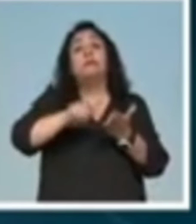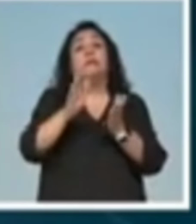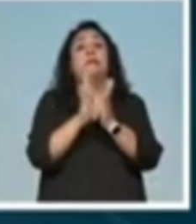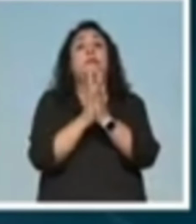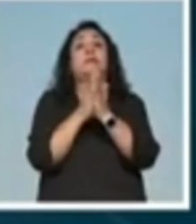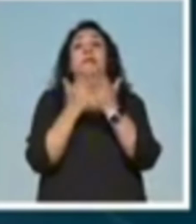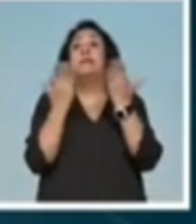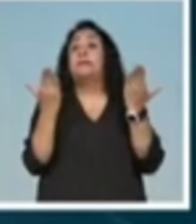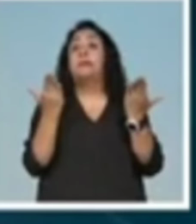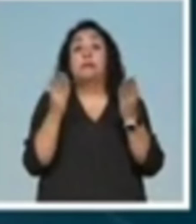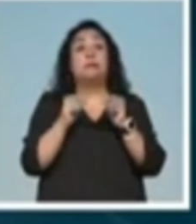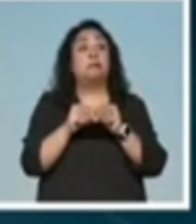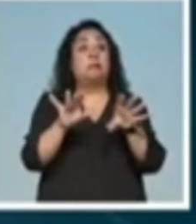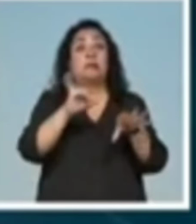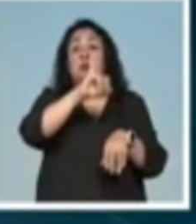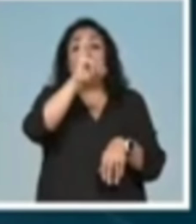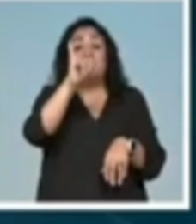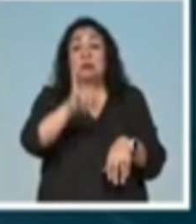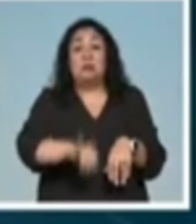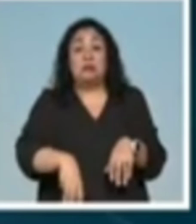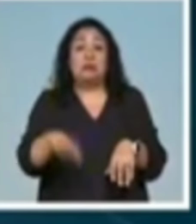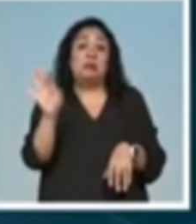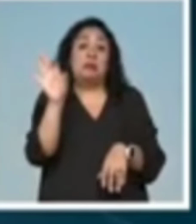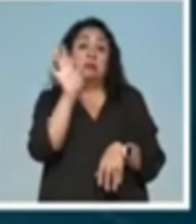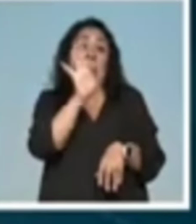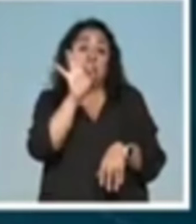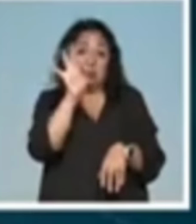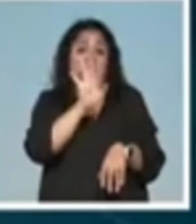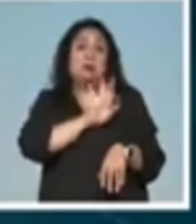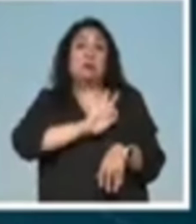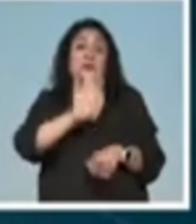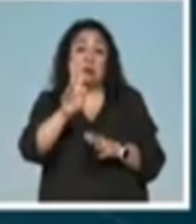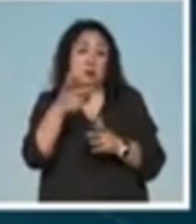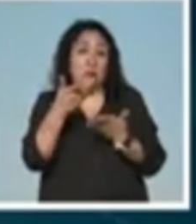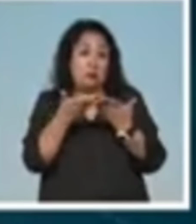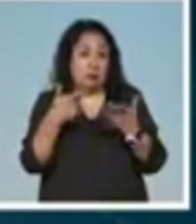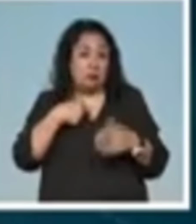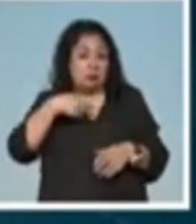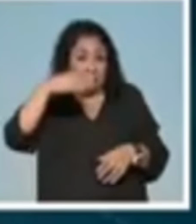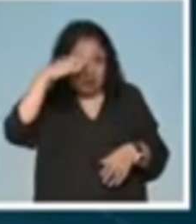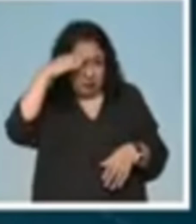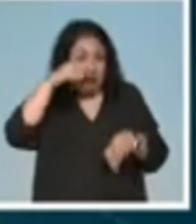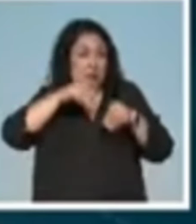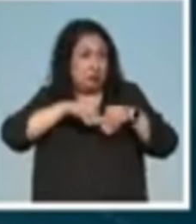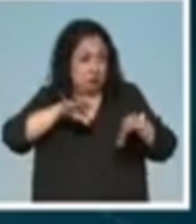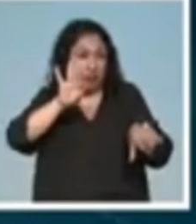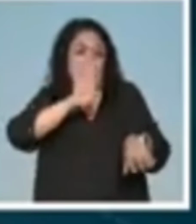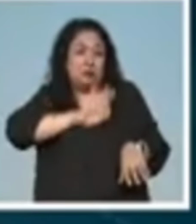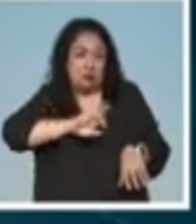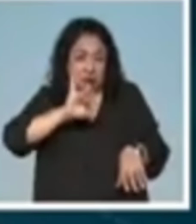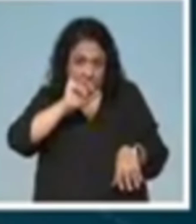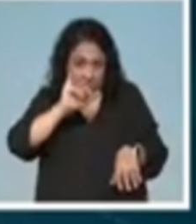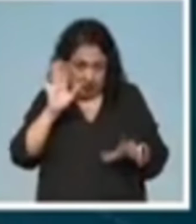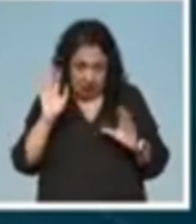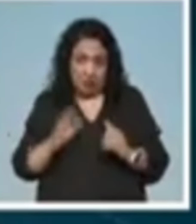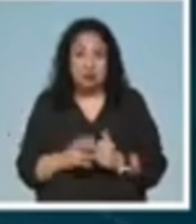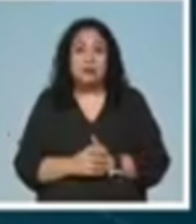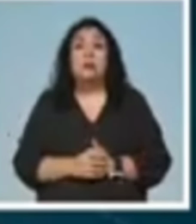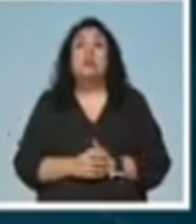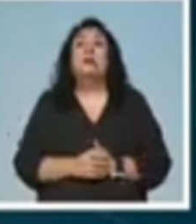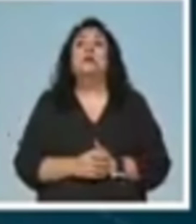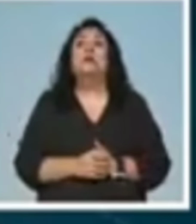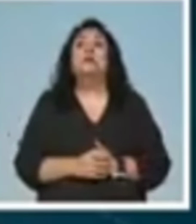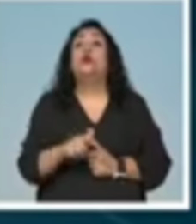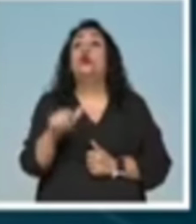un libro que nunca se publicó, que probablemente se pueda ahora pensar en publicarlo,